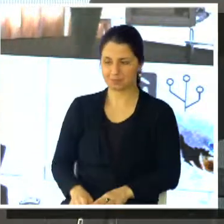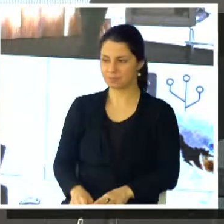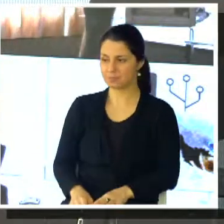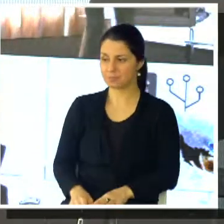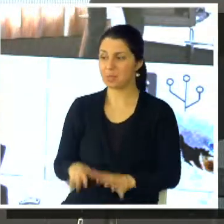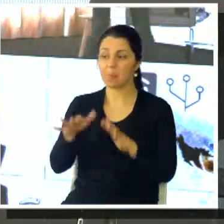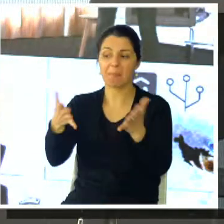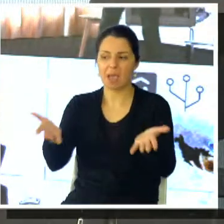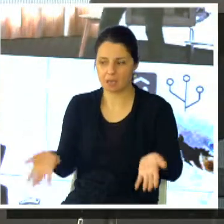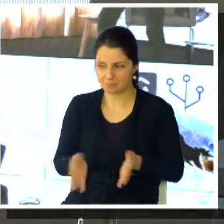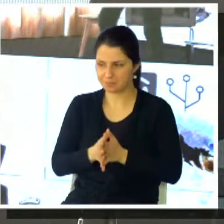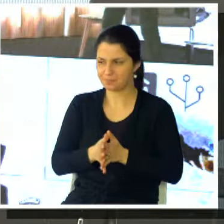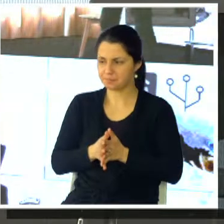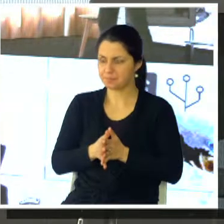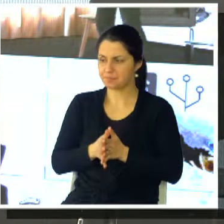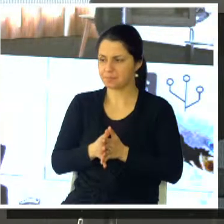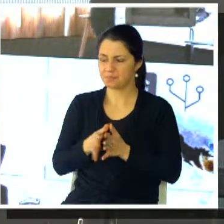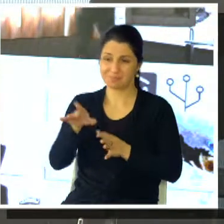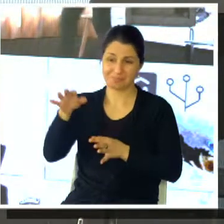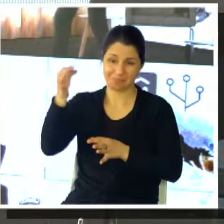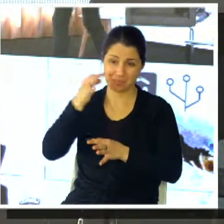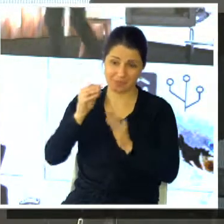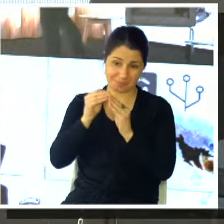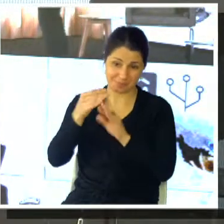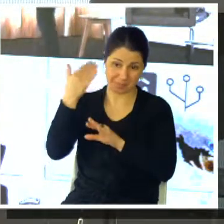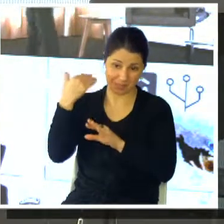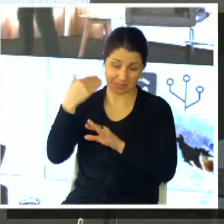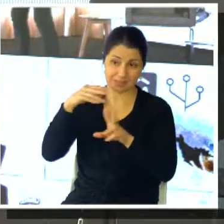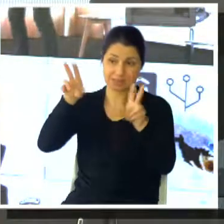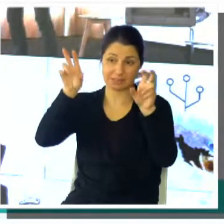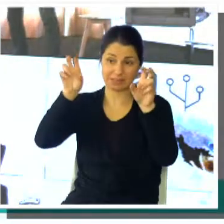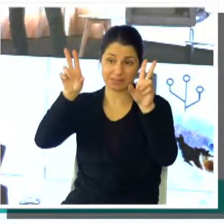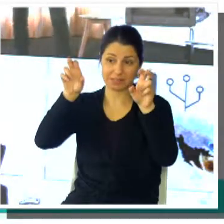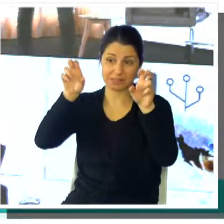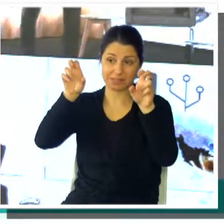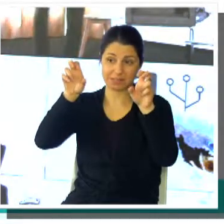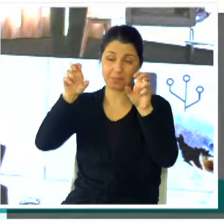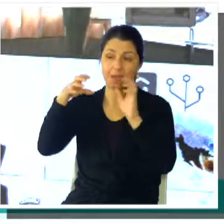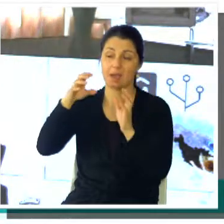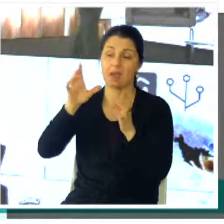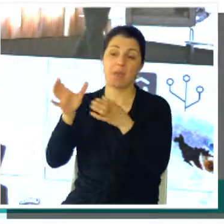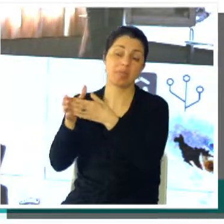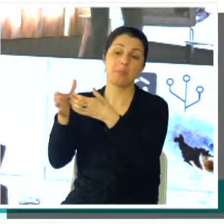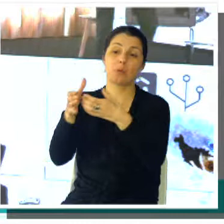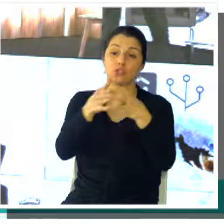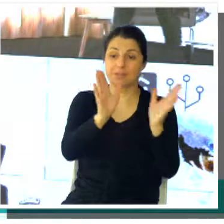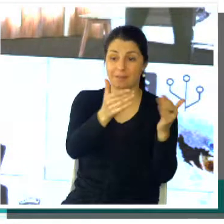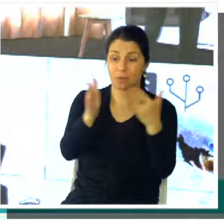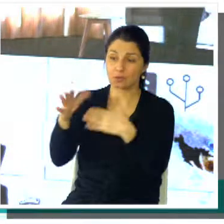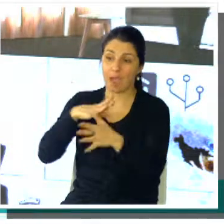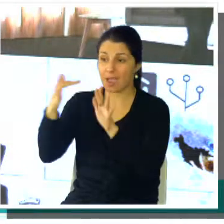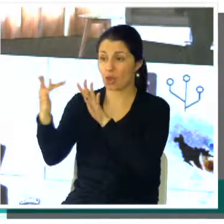¿Para qué? Bueno, como decía anteriormente, el tema de los dispositivos que hay por ahí